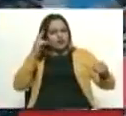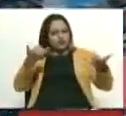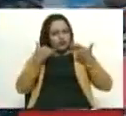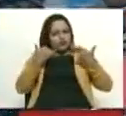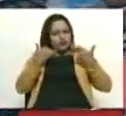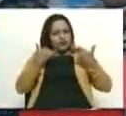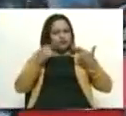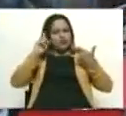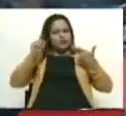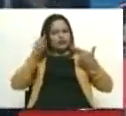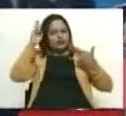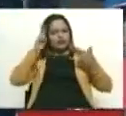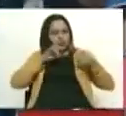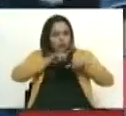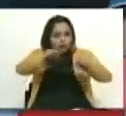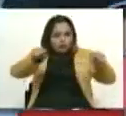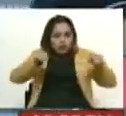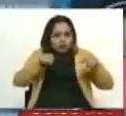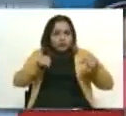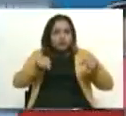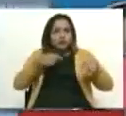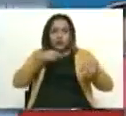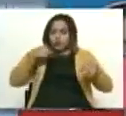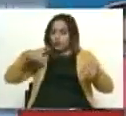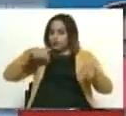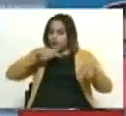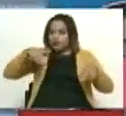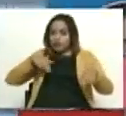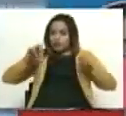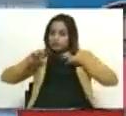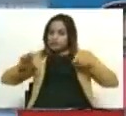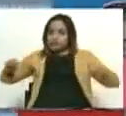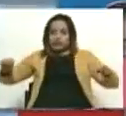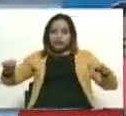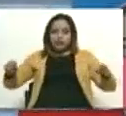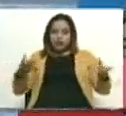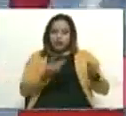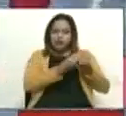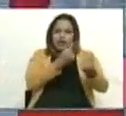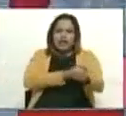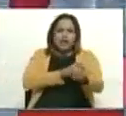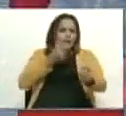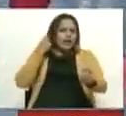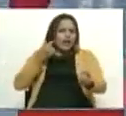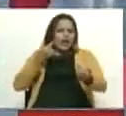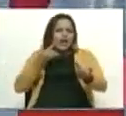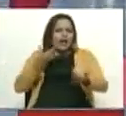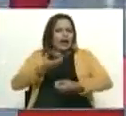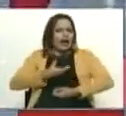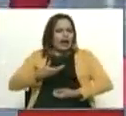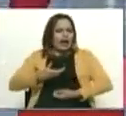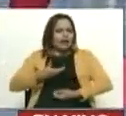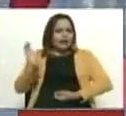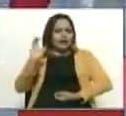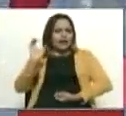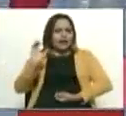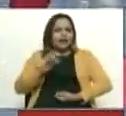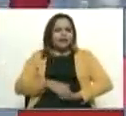Apenas llegamos aquí, nos sentamos aquí junto a nuestra querida hermana, la alcaldesa Almiranta de